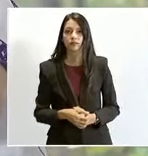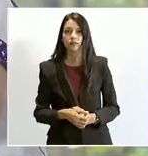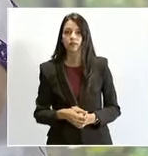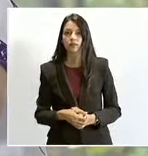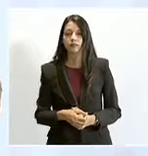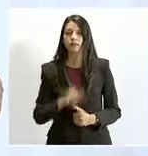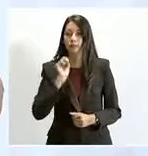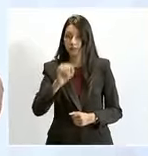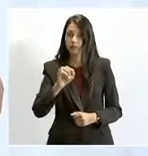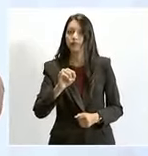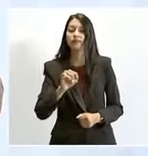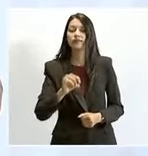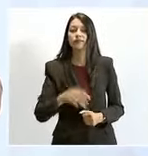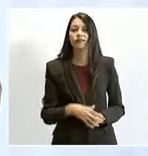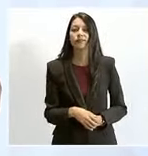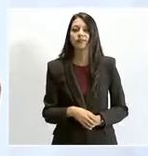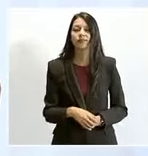sí